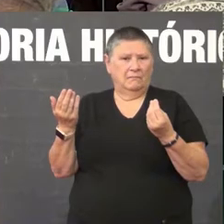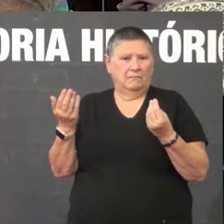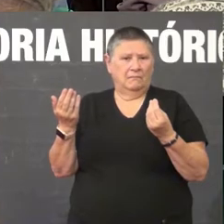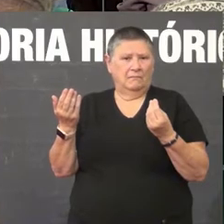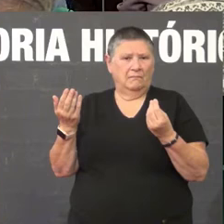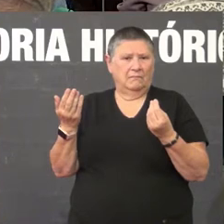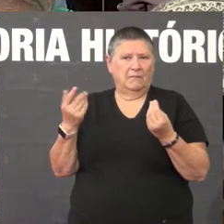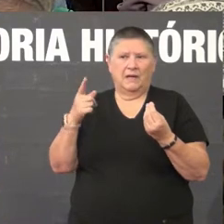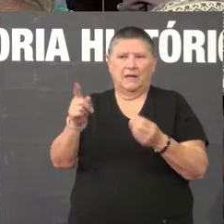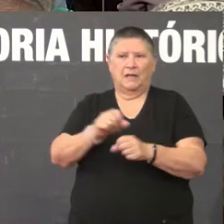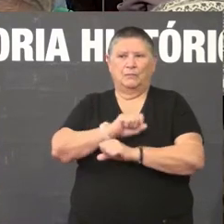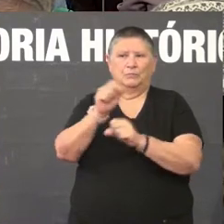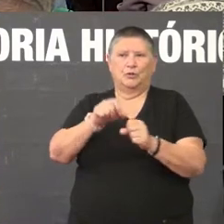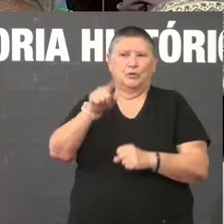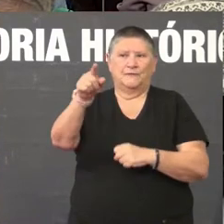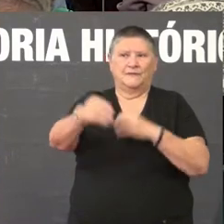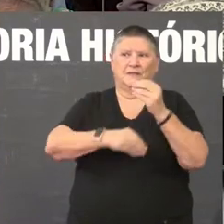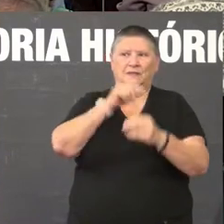esa cousa.